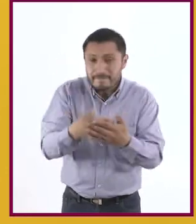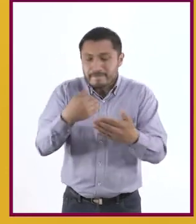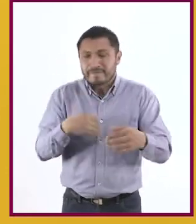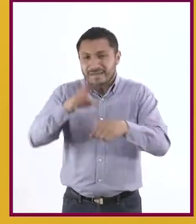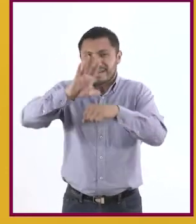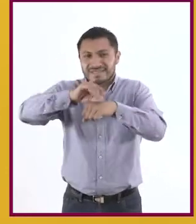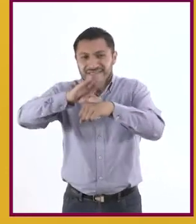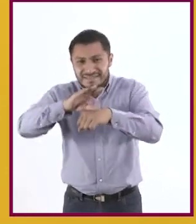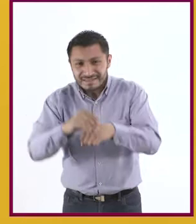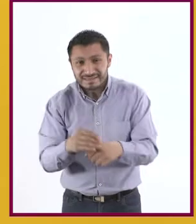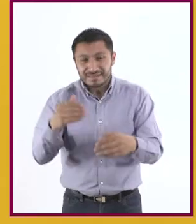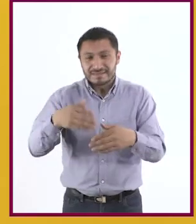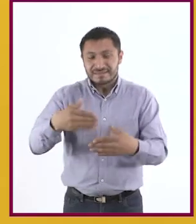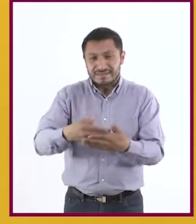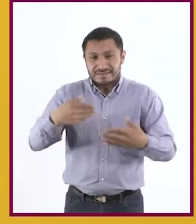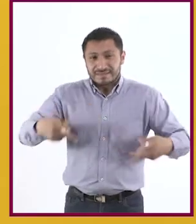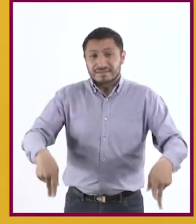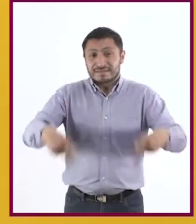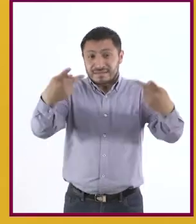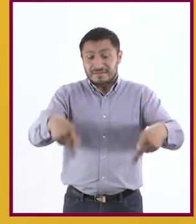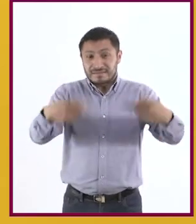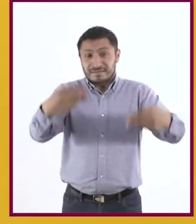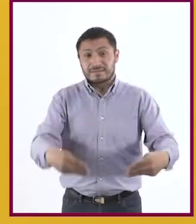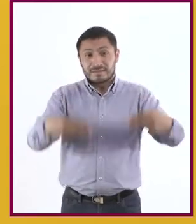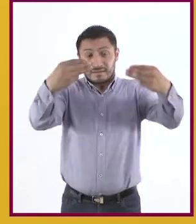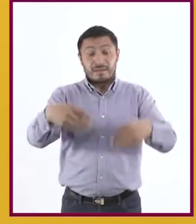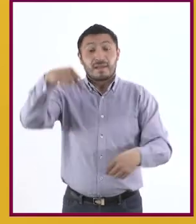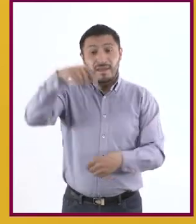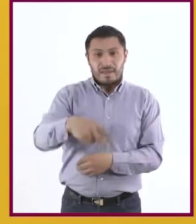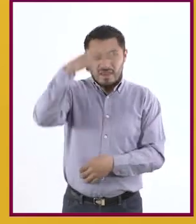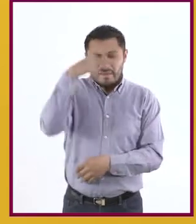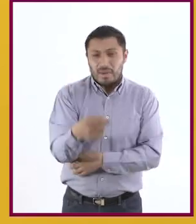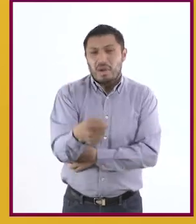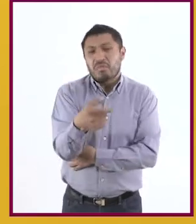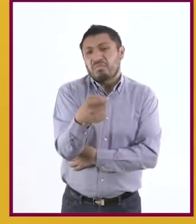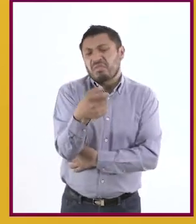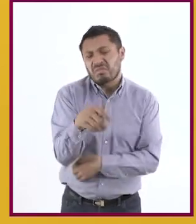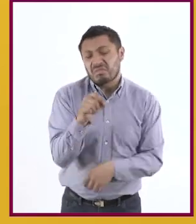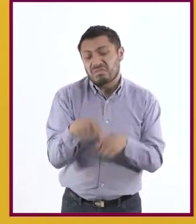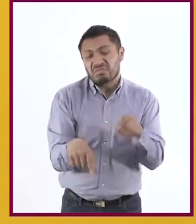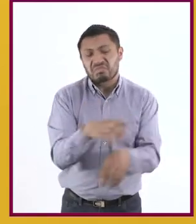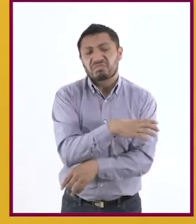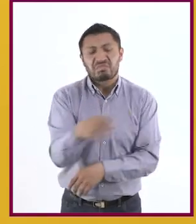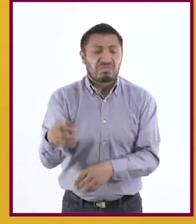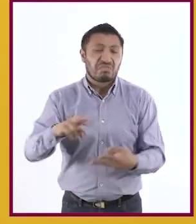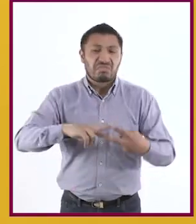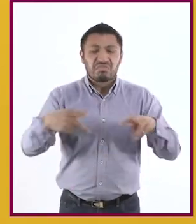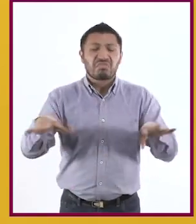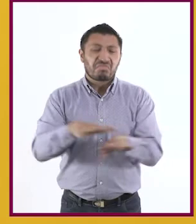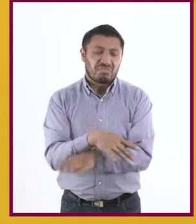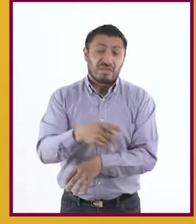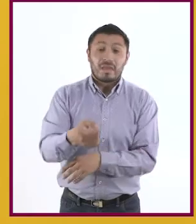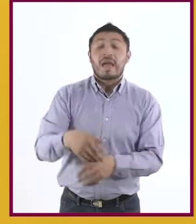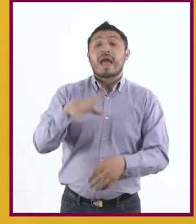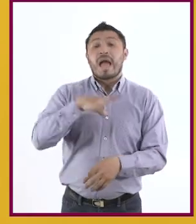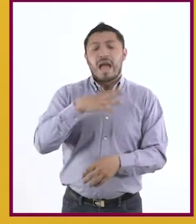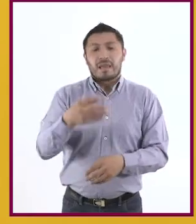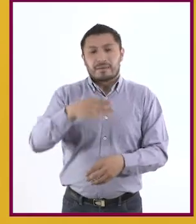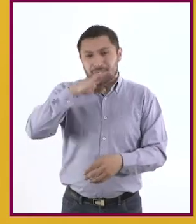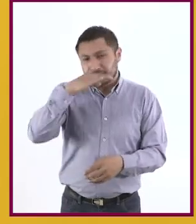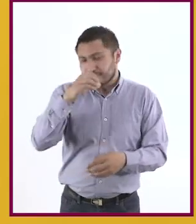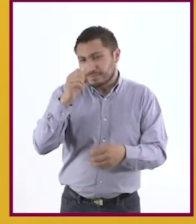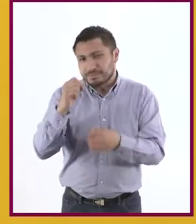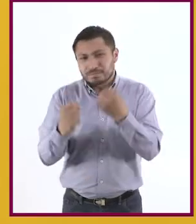su salida al mercado. A pesar de que en México es poca la producción de cultivos transgénicos, se importan granos y